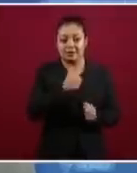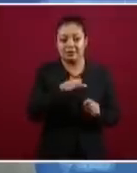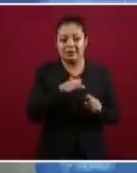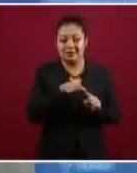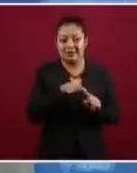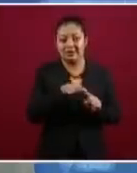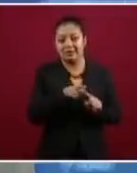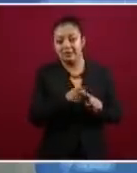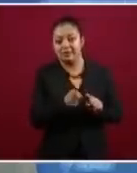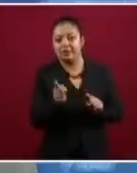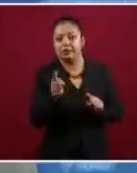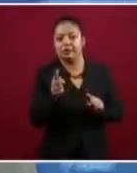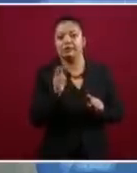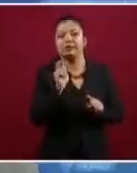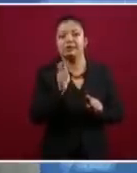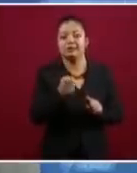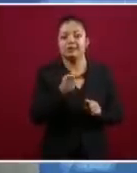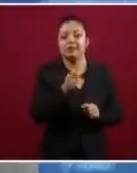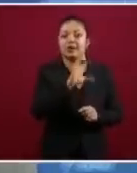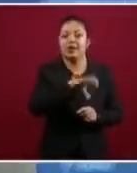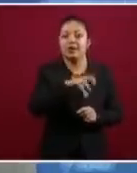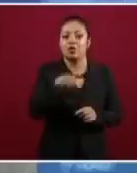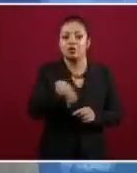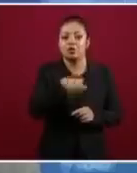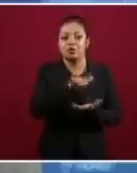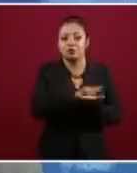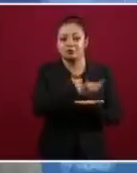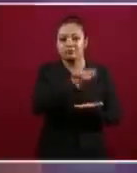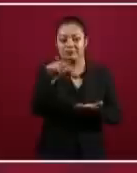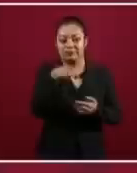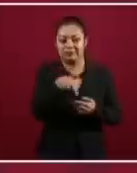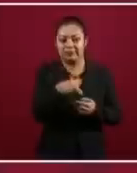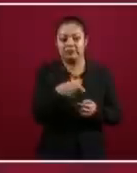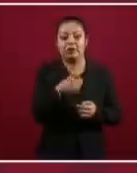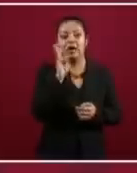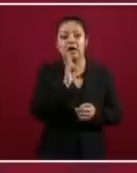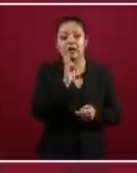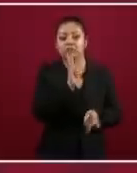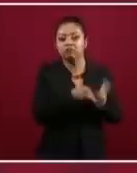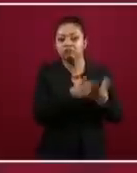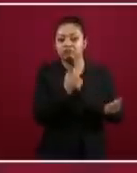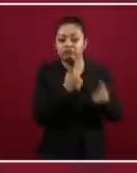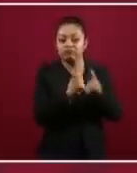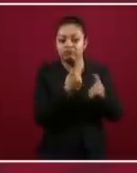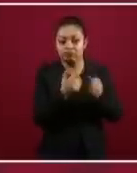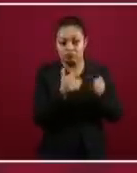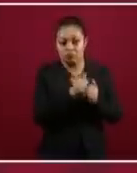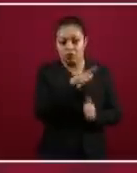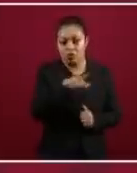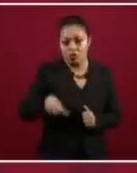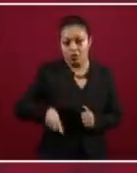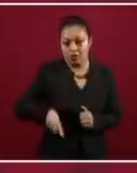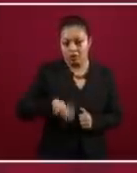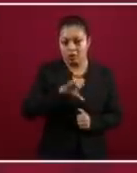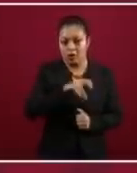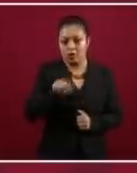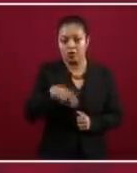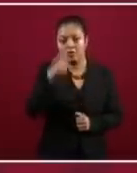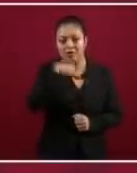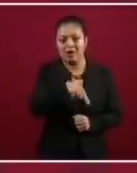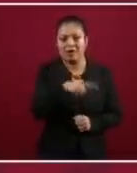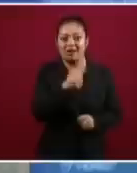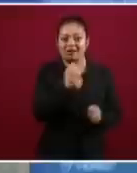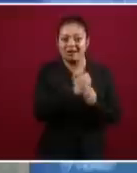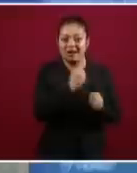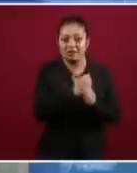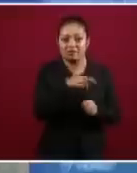aeropuerto de Cancún. Ahí la intención es coordinarnos con el gobierno de Estado con un programa de penetración de un sistema de transporte hacia el